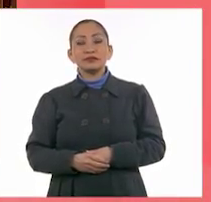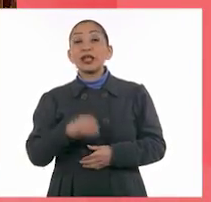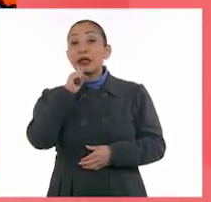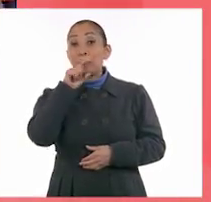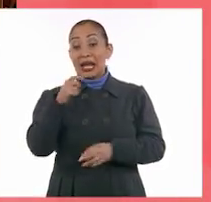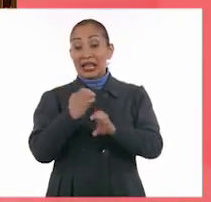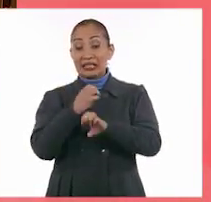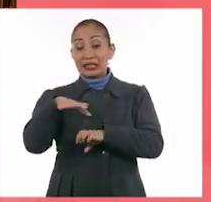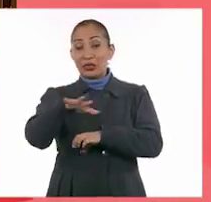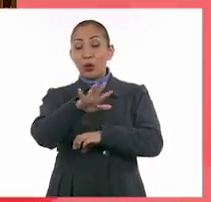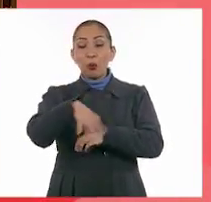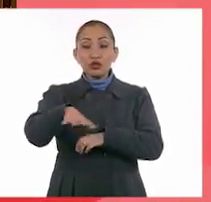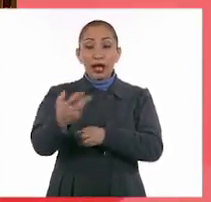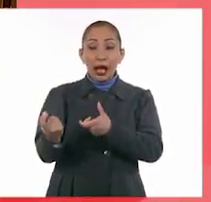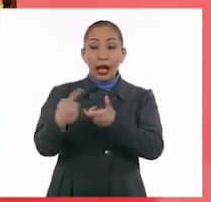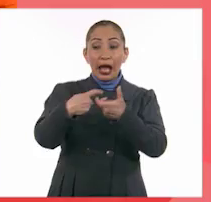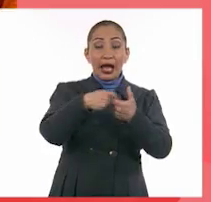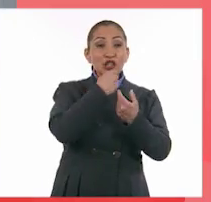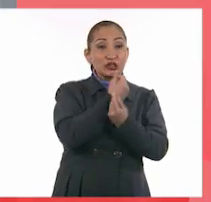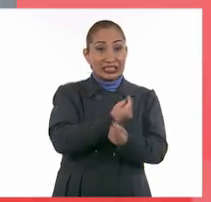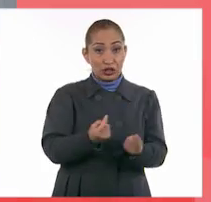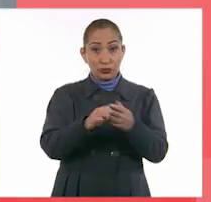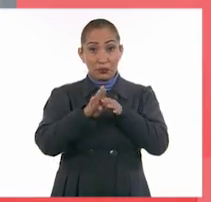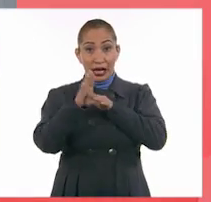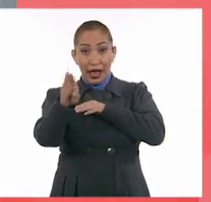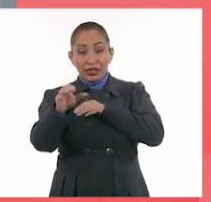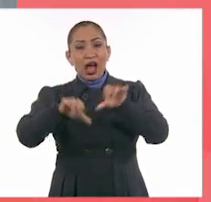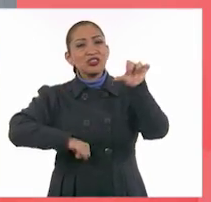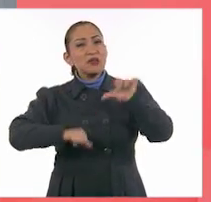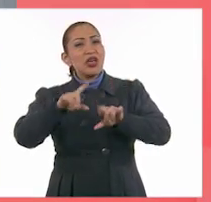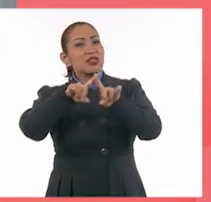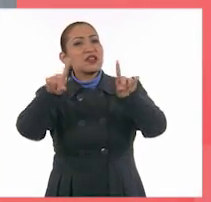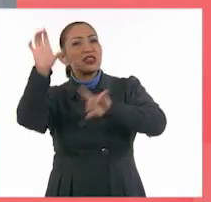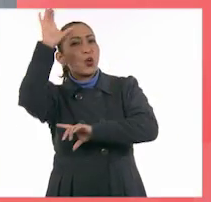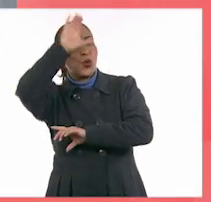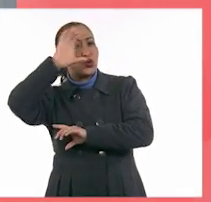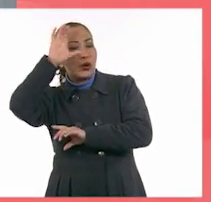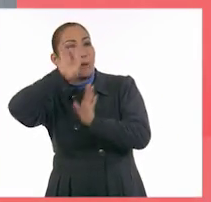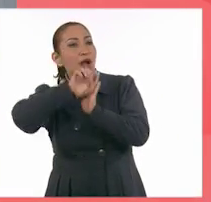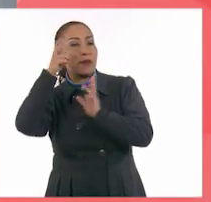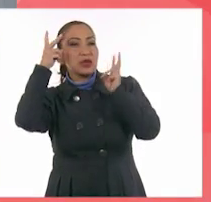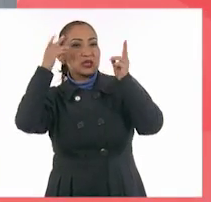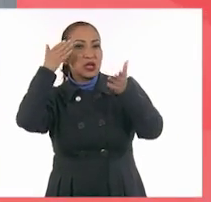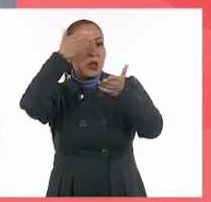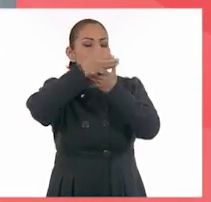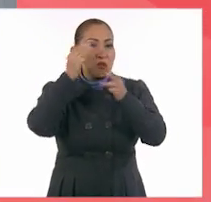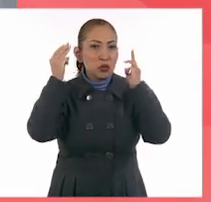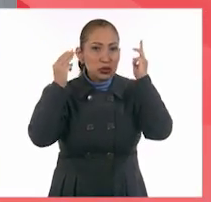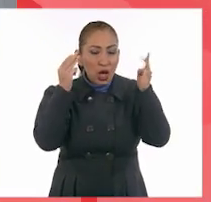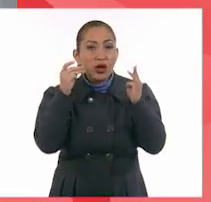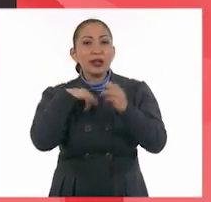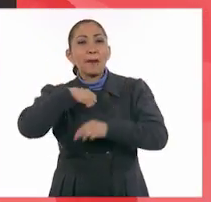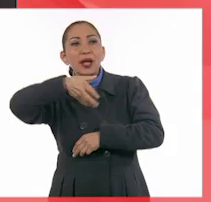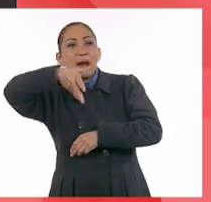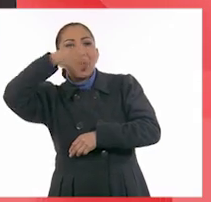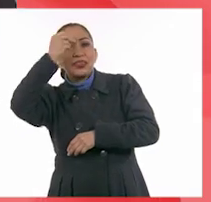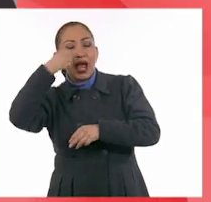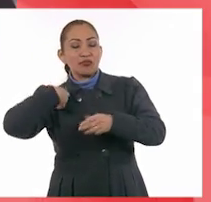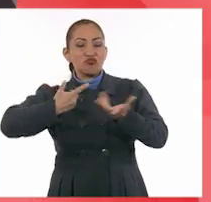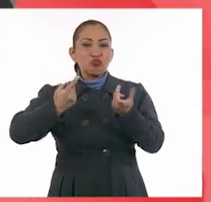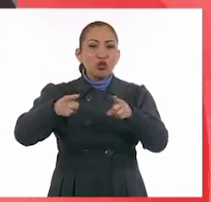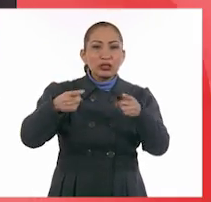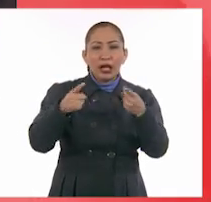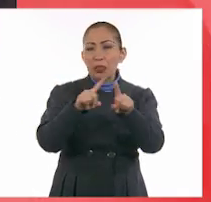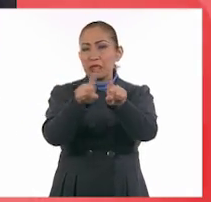También el Estado busca involucrar a los niños migrantes en actividades culturales como visitas a museos y el aprendizaje de